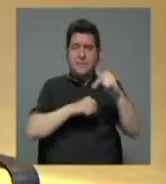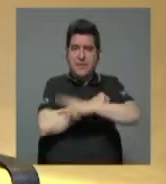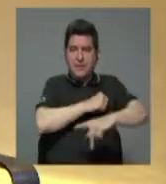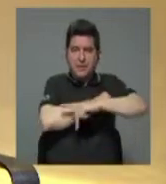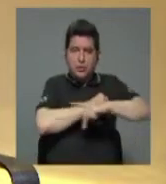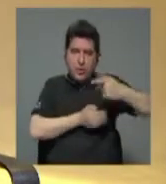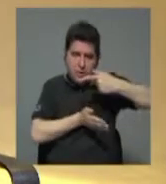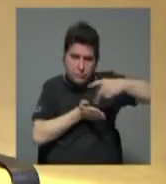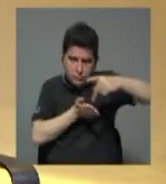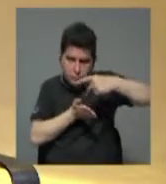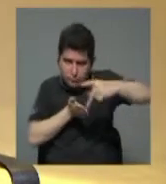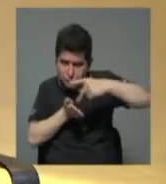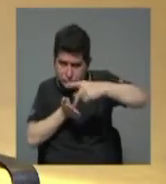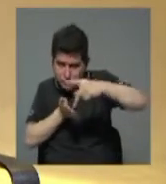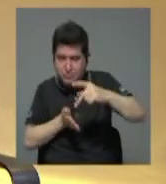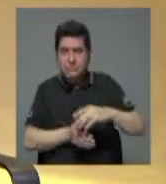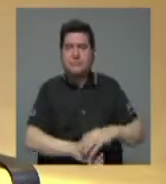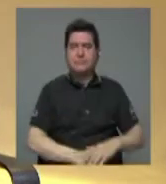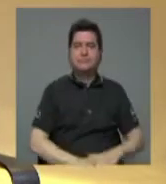país, de